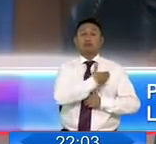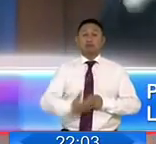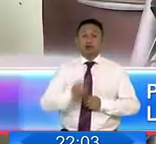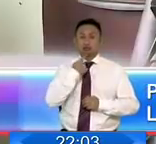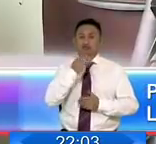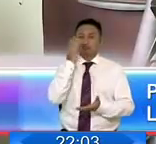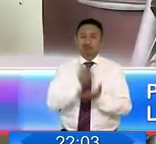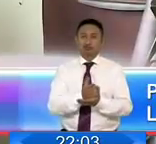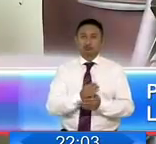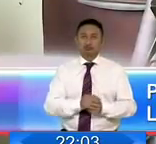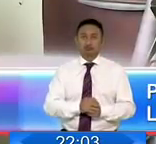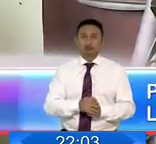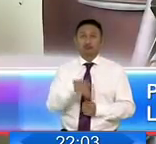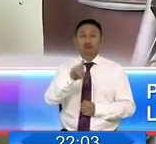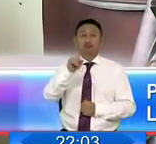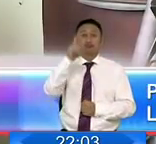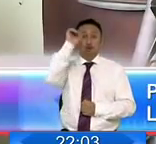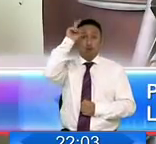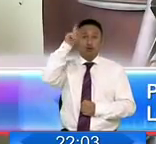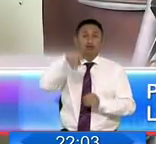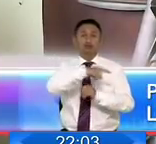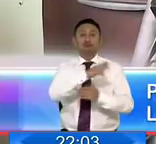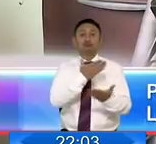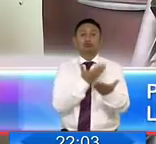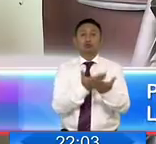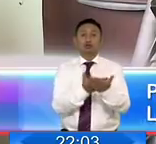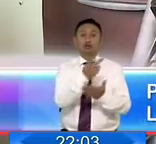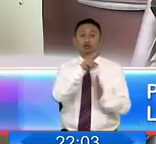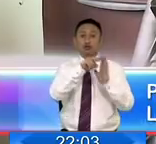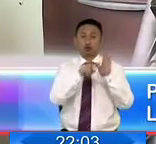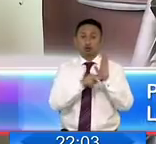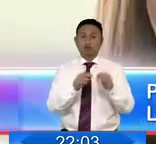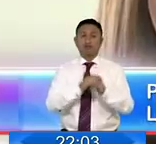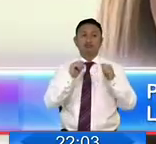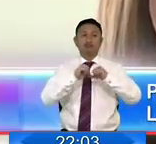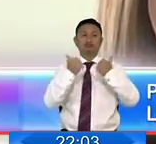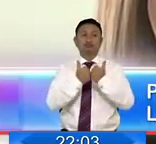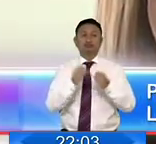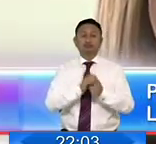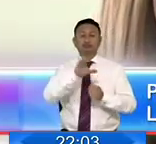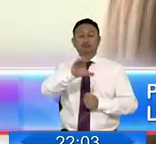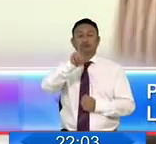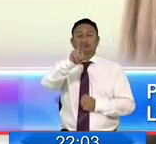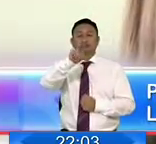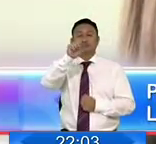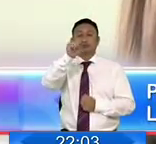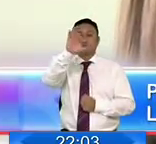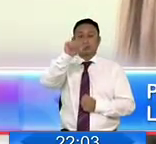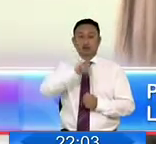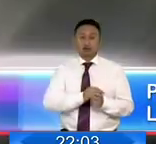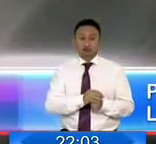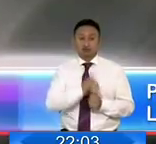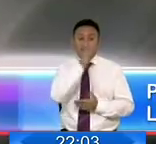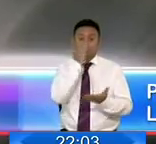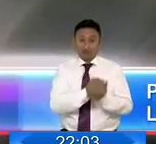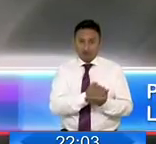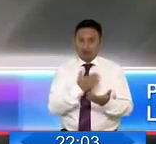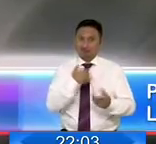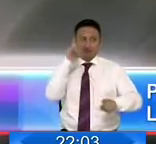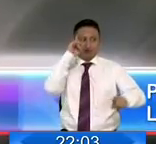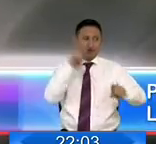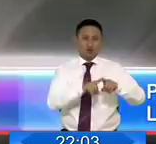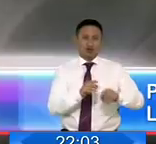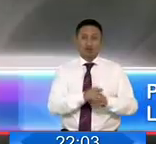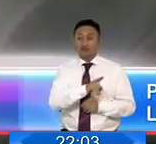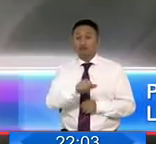Ejecutivo. La primera reacción crítica fue de la proponente de la norma, la asambleísta Lourdes Cuesta, que expresó su rechazo al veto y destacó los